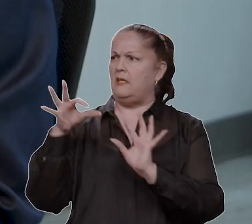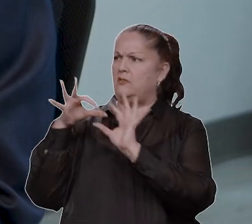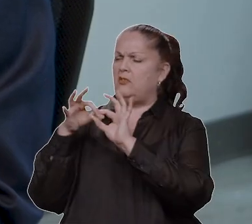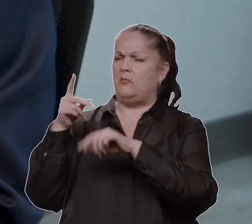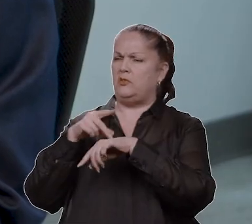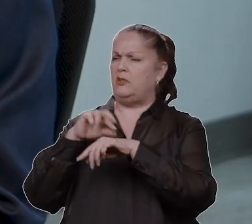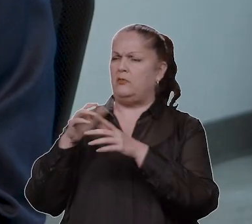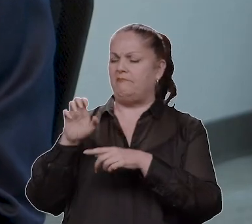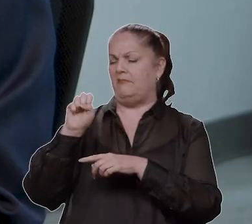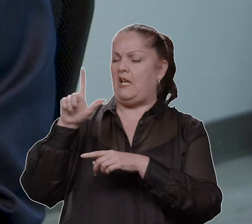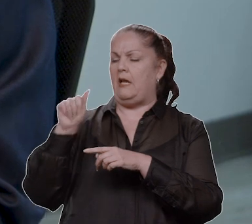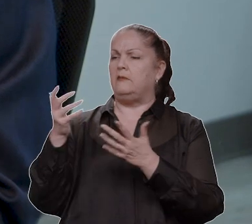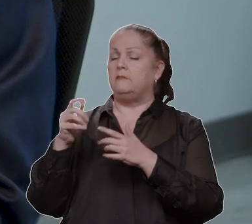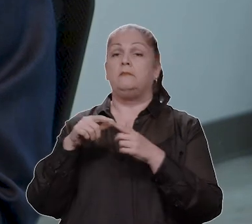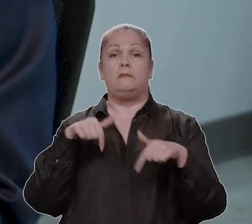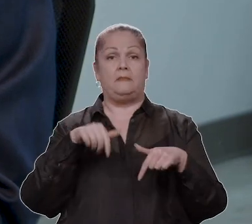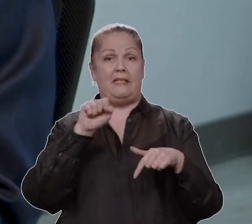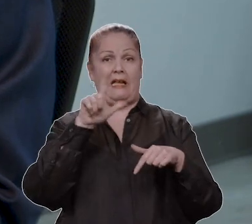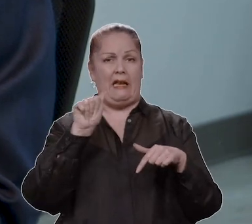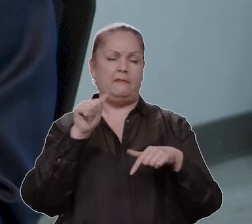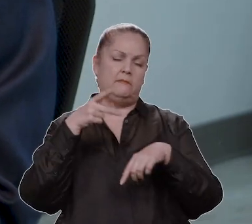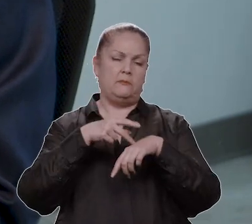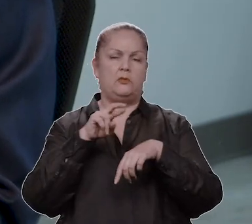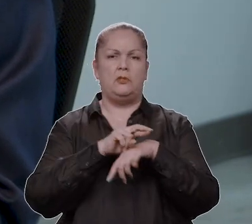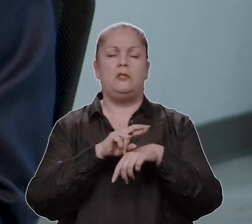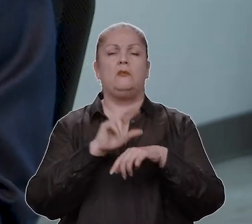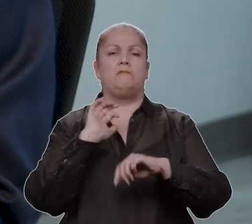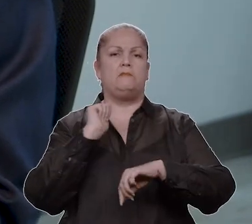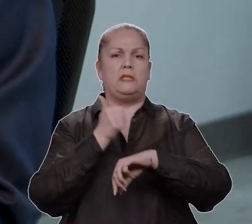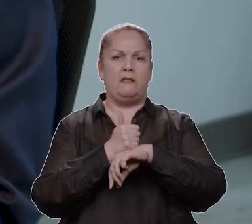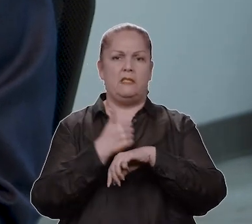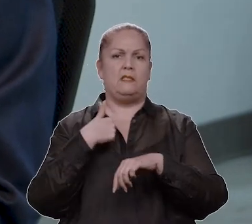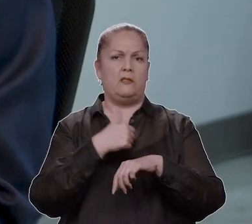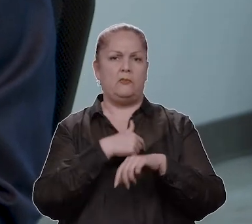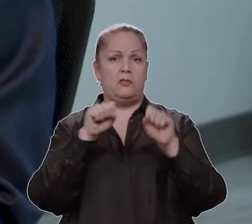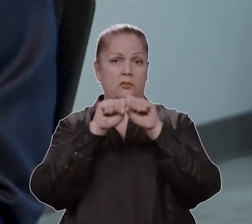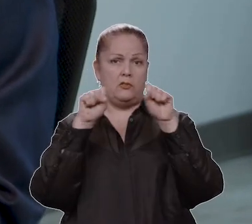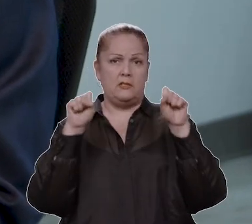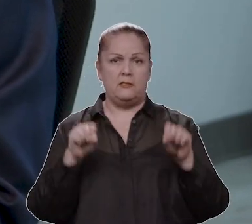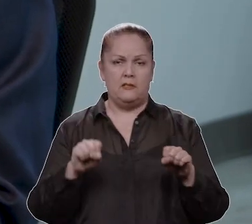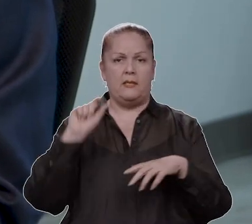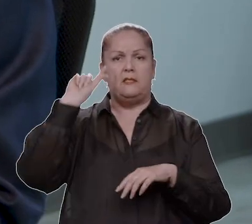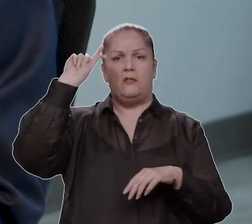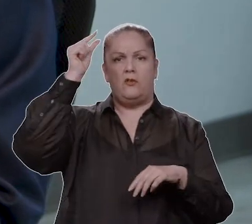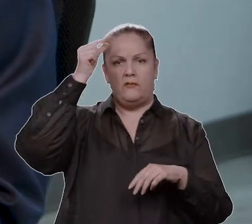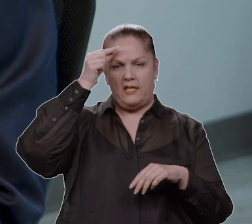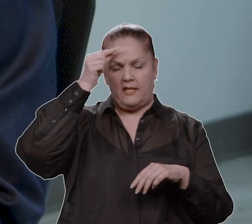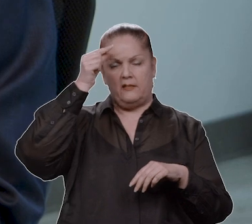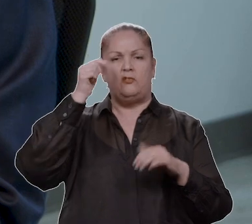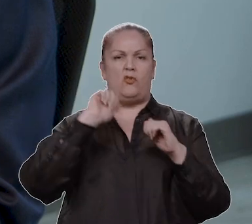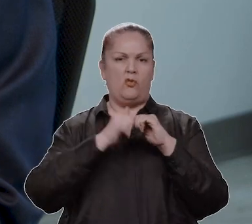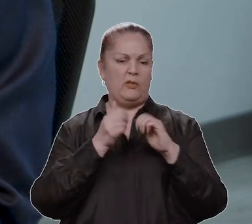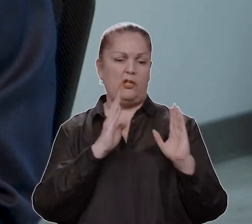la Constitución del Estado Libre Asociado de Puerto Rico pues establece cuál es nuestro sistema de gobierno, cómo